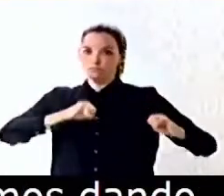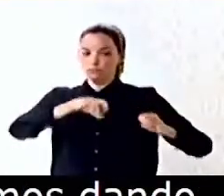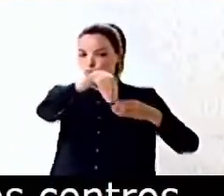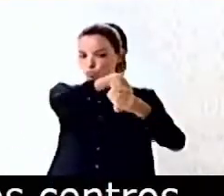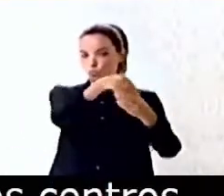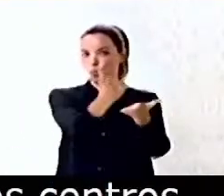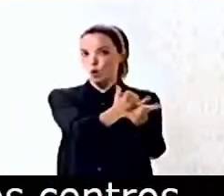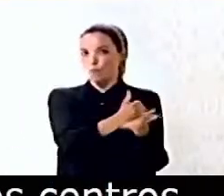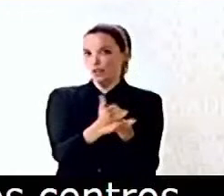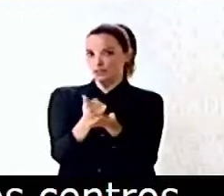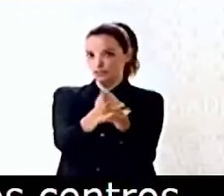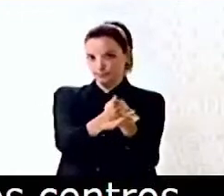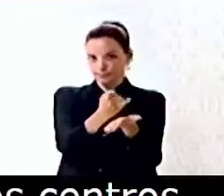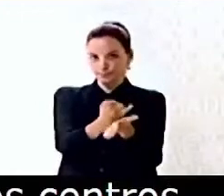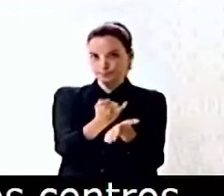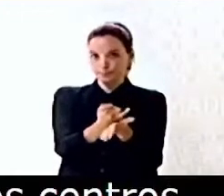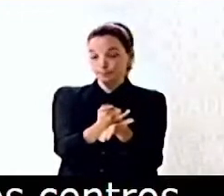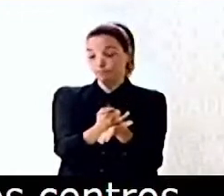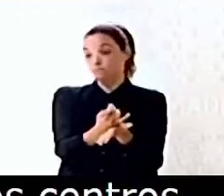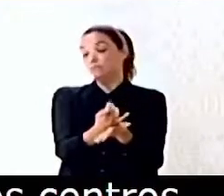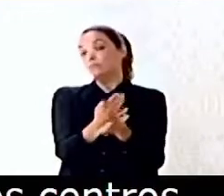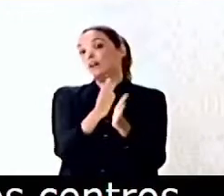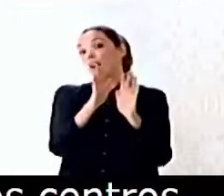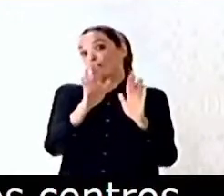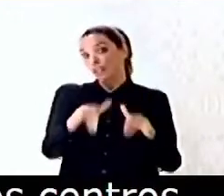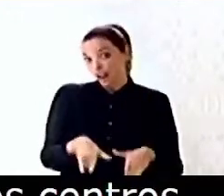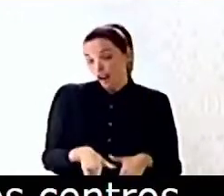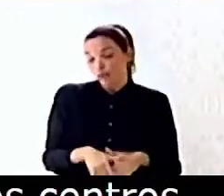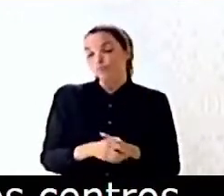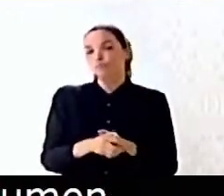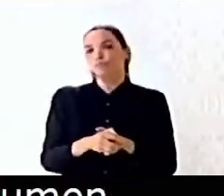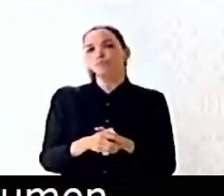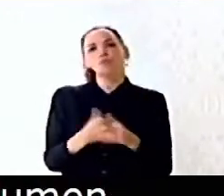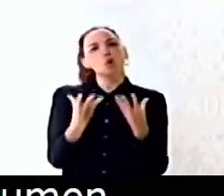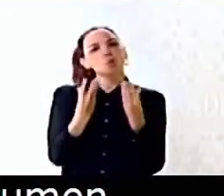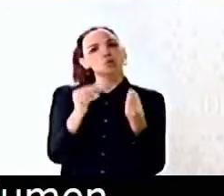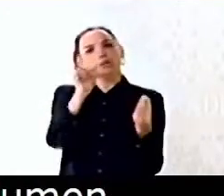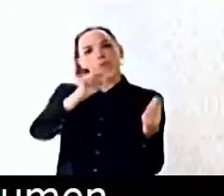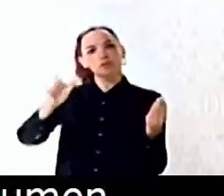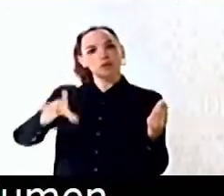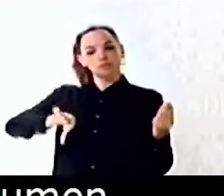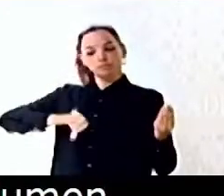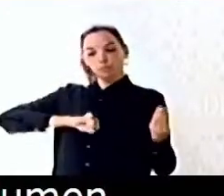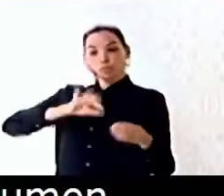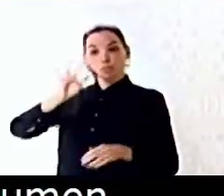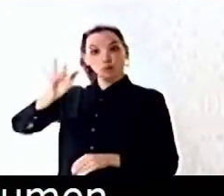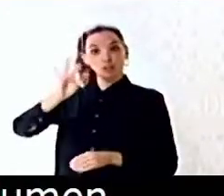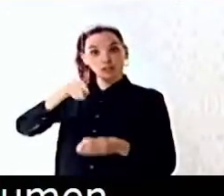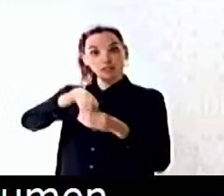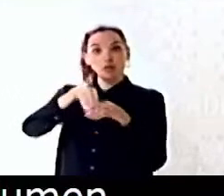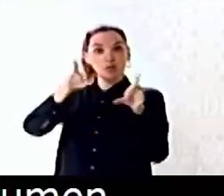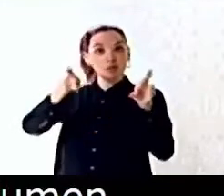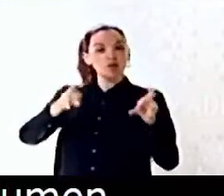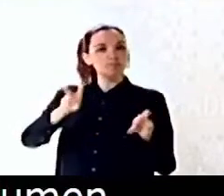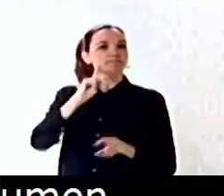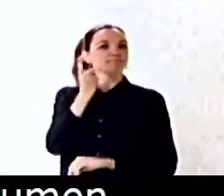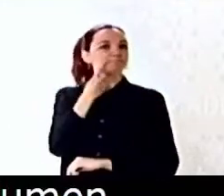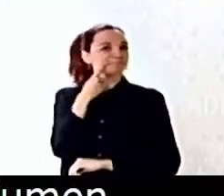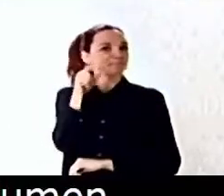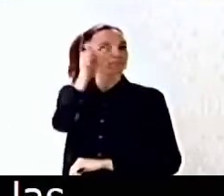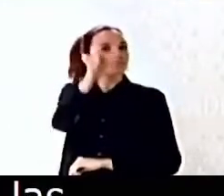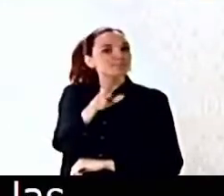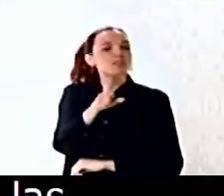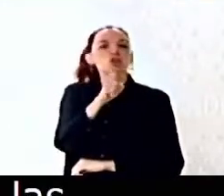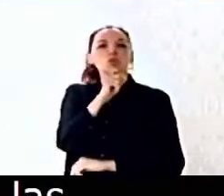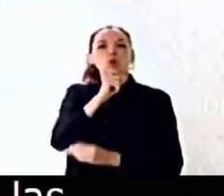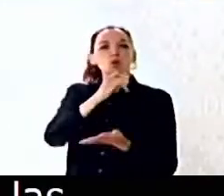eso nos lleva a que en un volumen muy importante de casos positivos detectados dentro de las residencias se detectan como